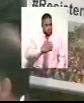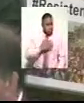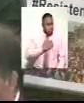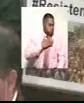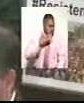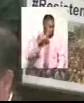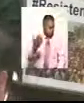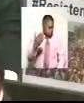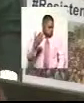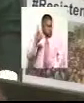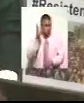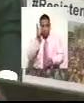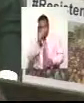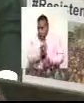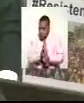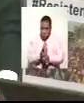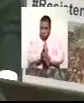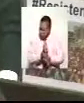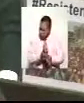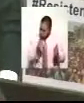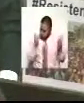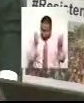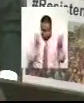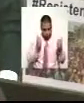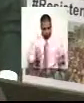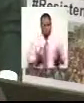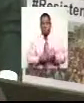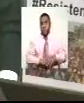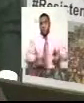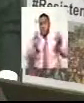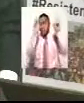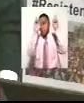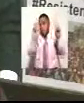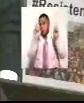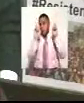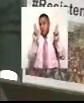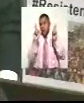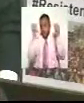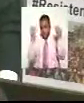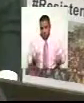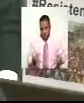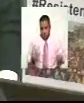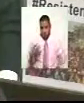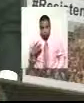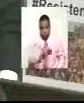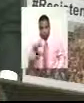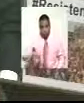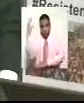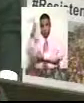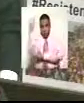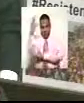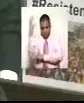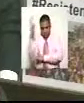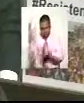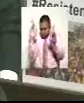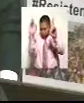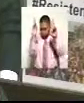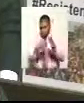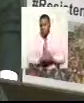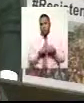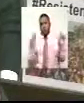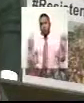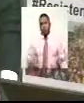Cúmplase o no esa determinación, es la correcta. Y ojalá podamos entonces hoy, nosotros los colombianos,